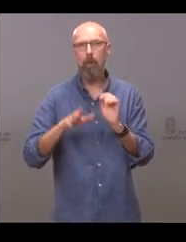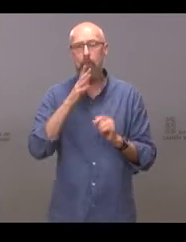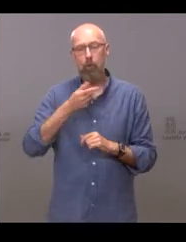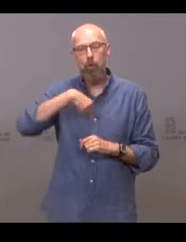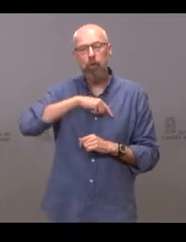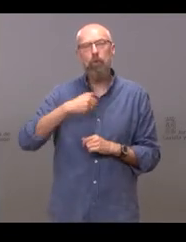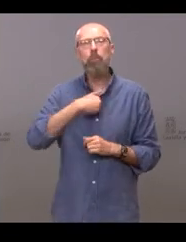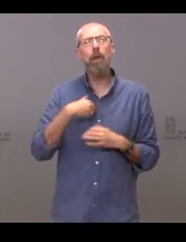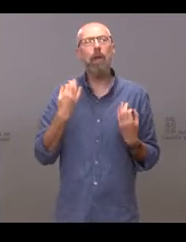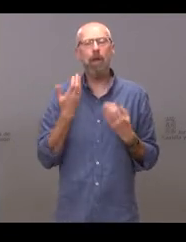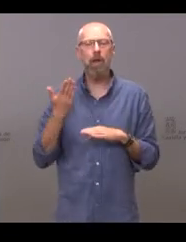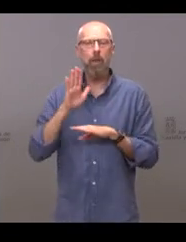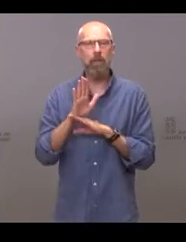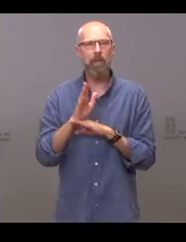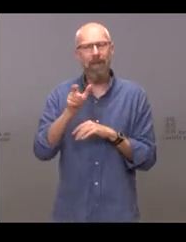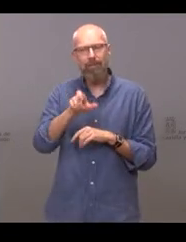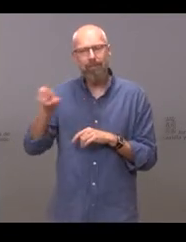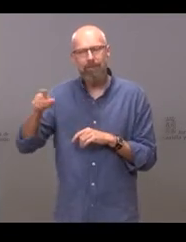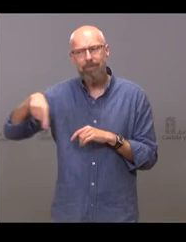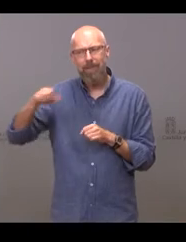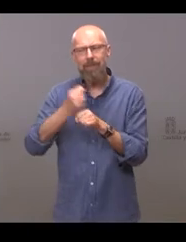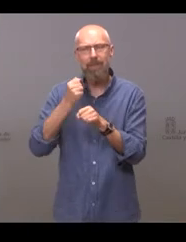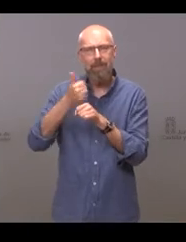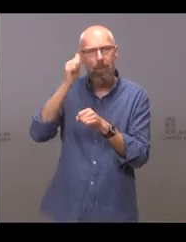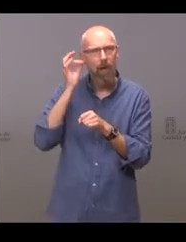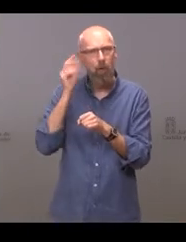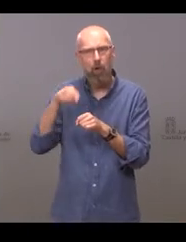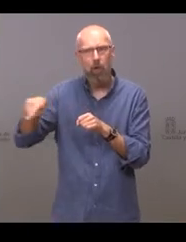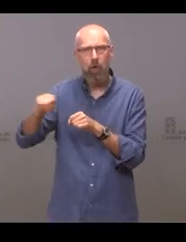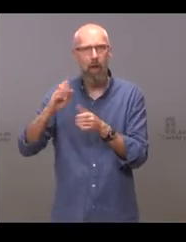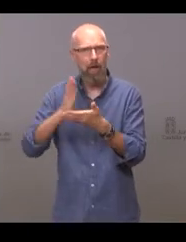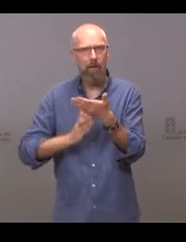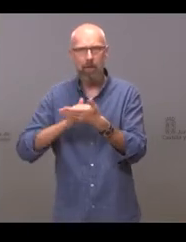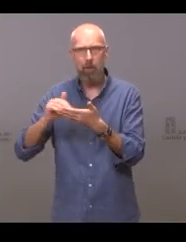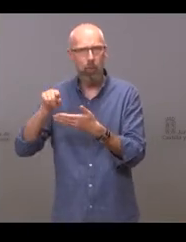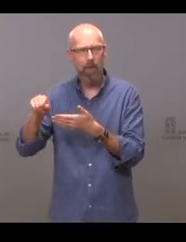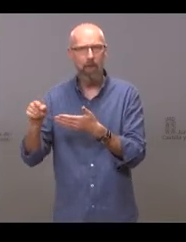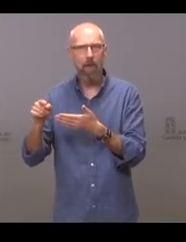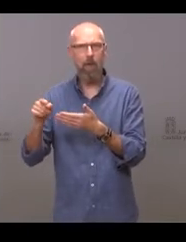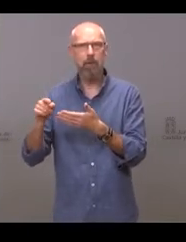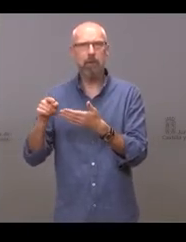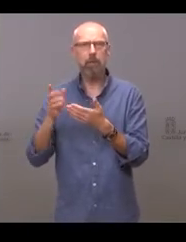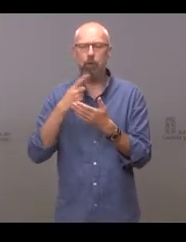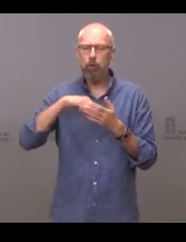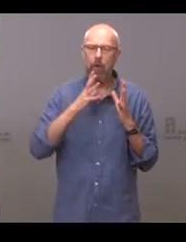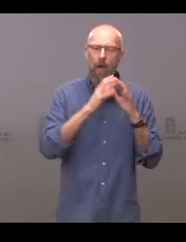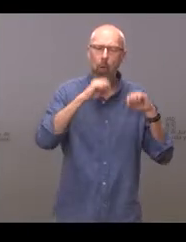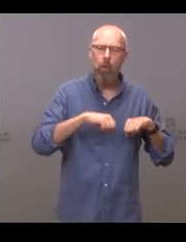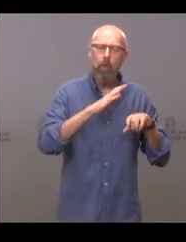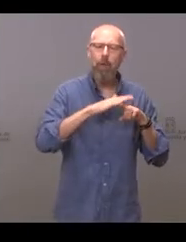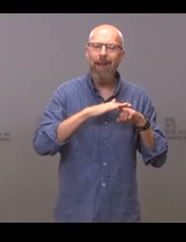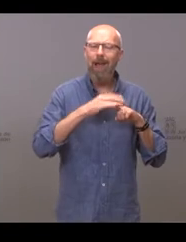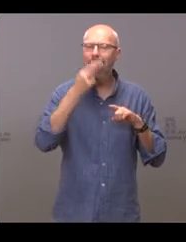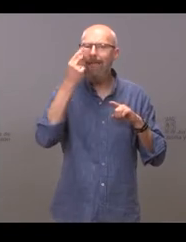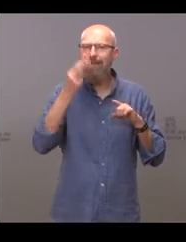trabajadores de esta comunidad los acuerdos son de interés general pero nosotros lo hacemos desde nuestra perspectiva y buscamos leyes